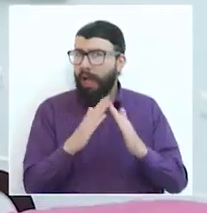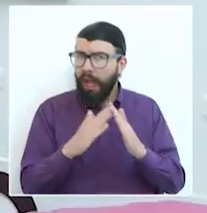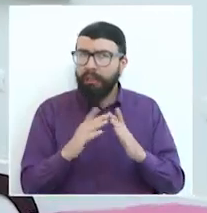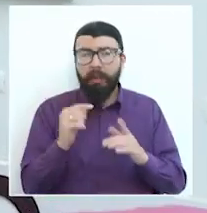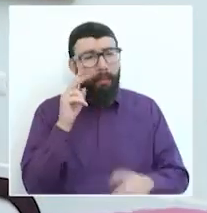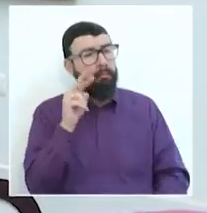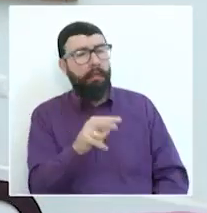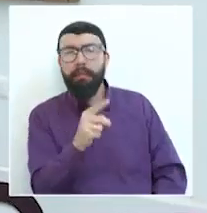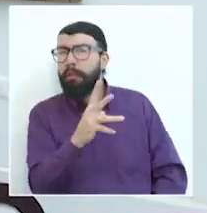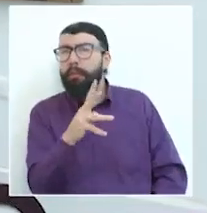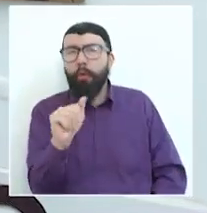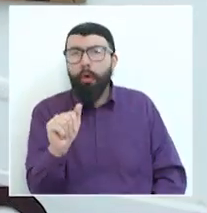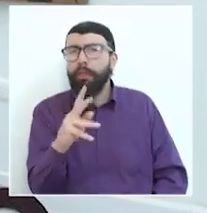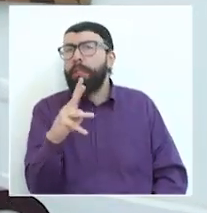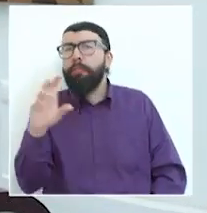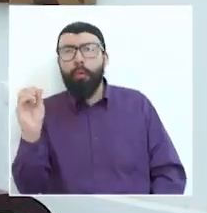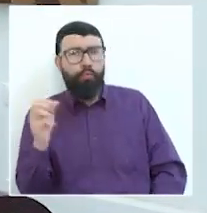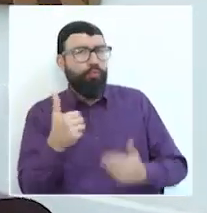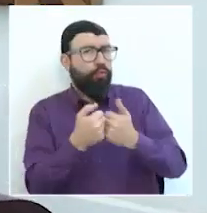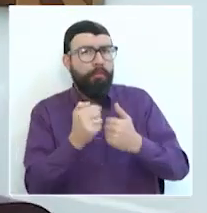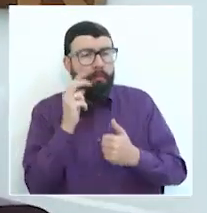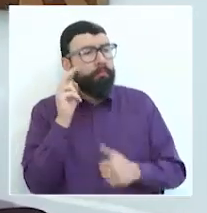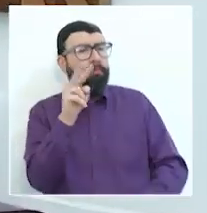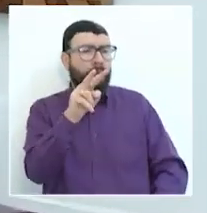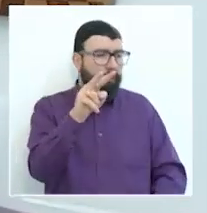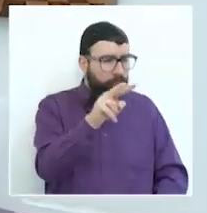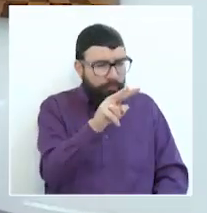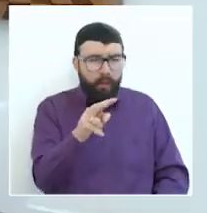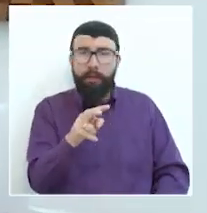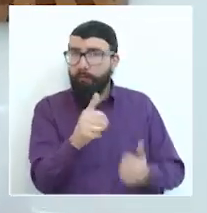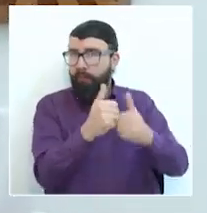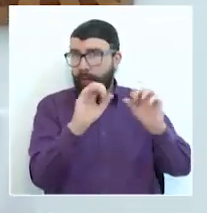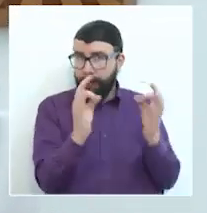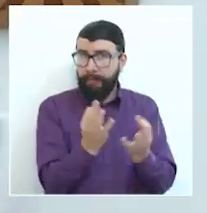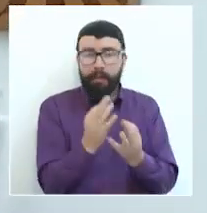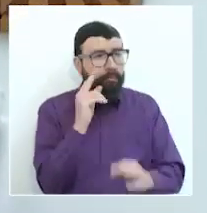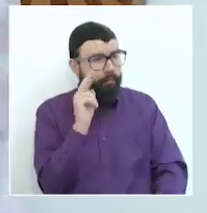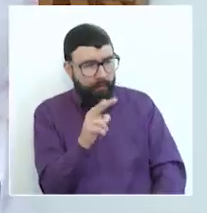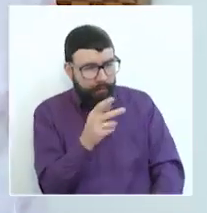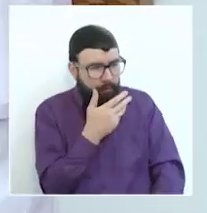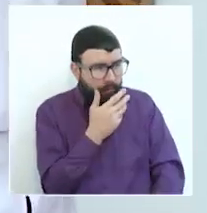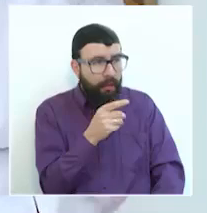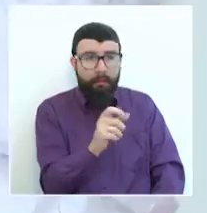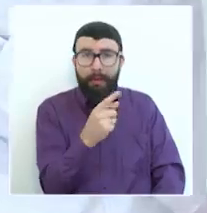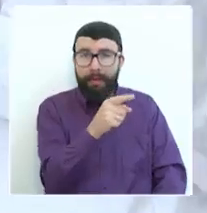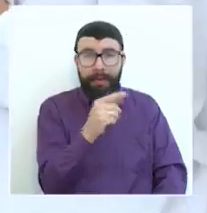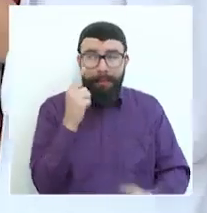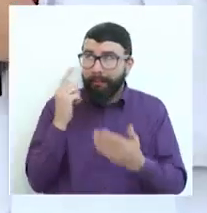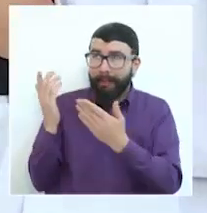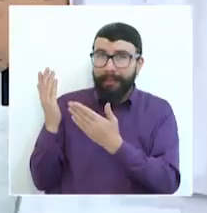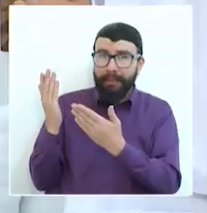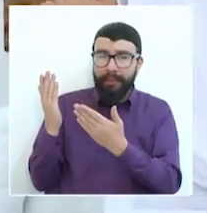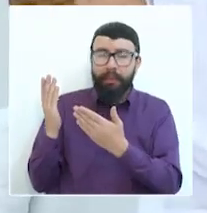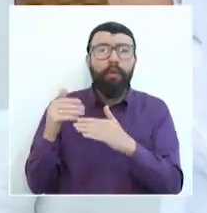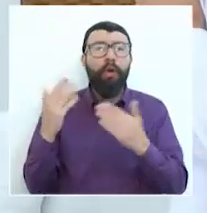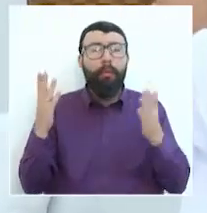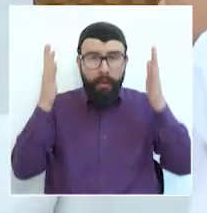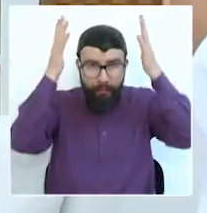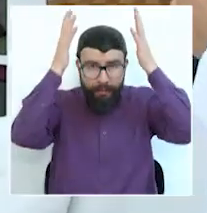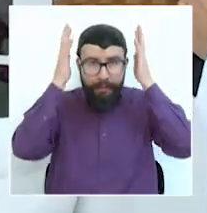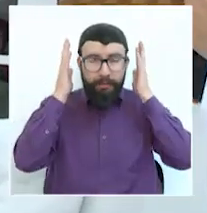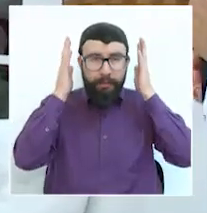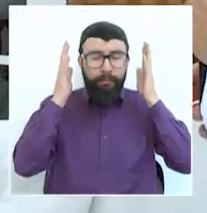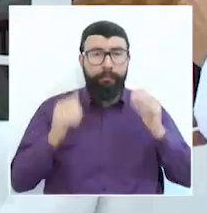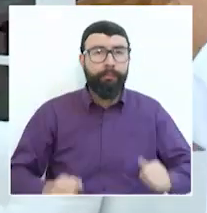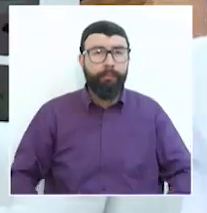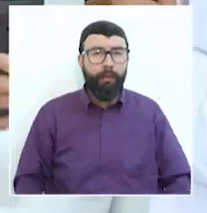nuestros seres, nuestros familiares, y comenzamos a ver. Lo primero que veíamos es la posición de la cabeza, perdón, yo